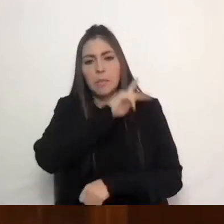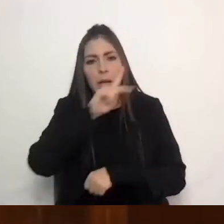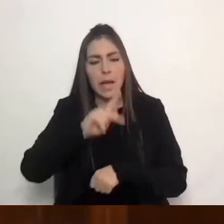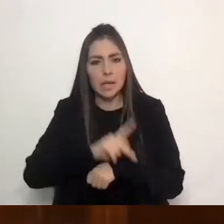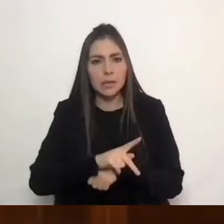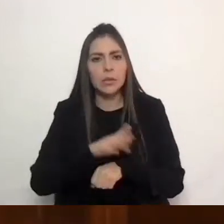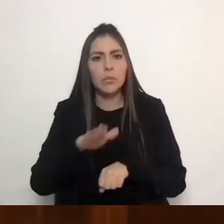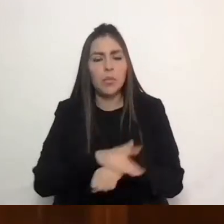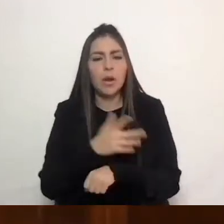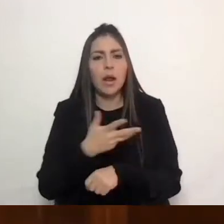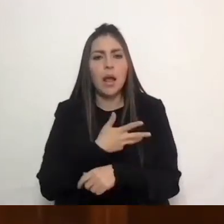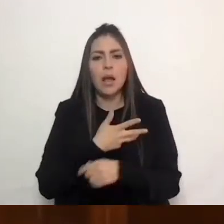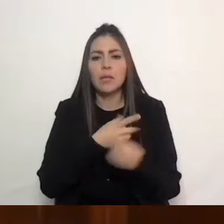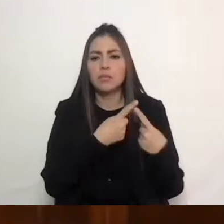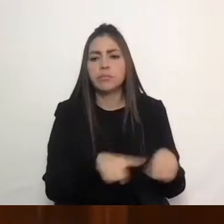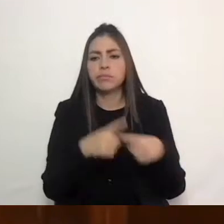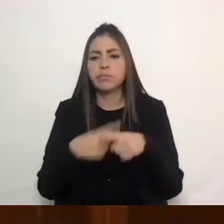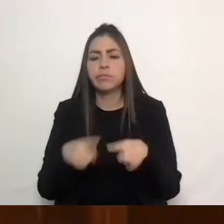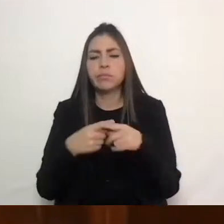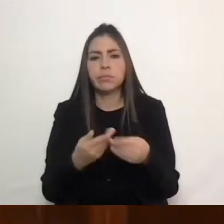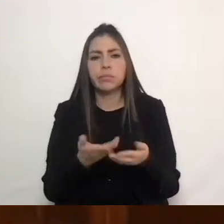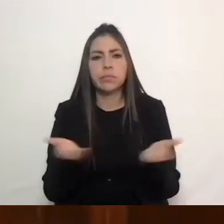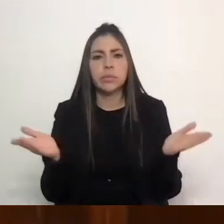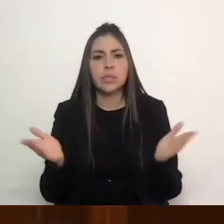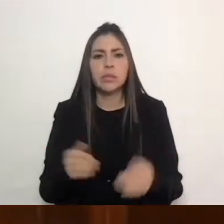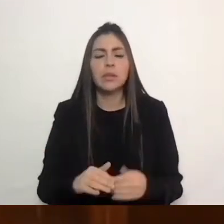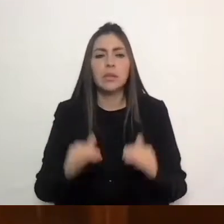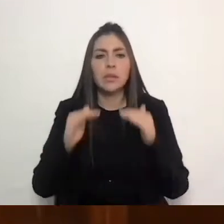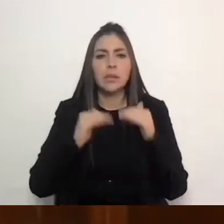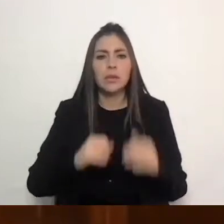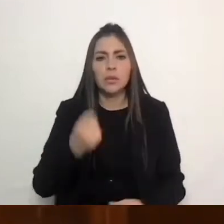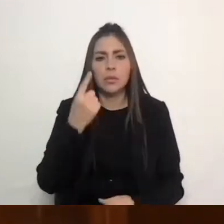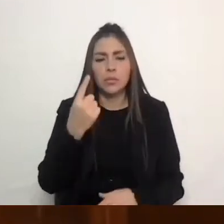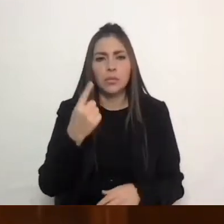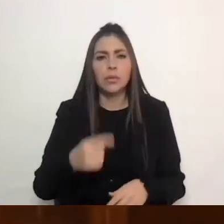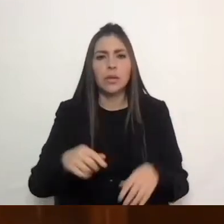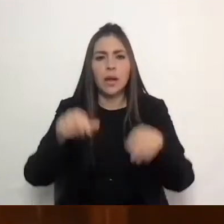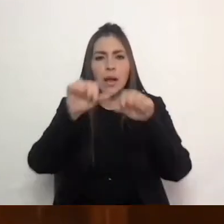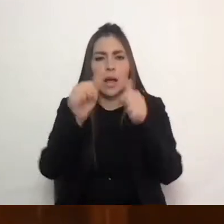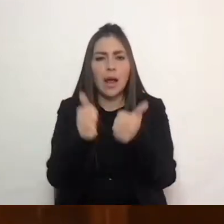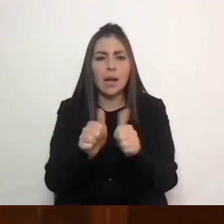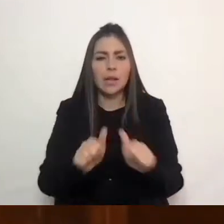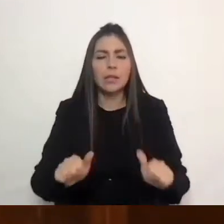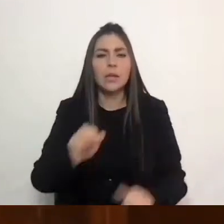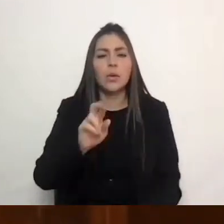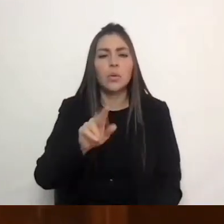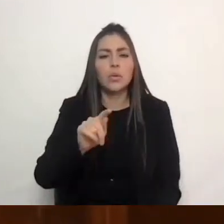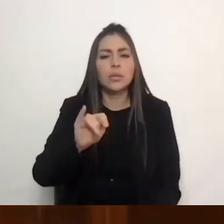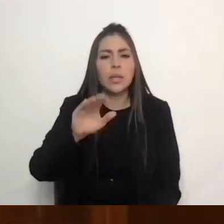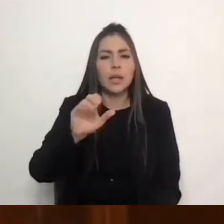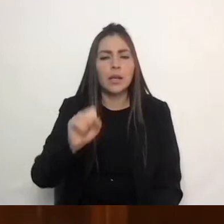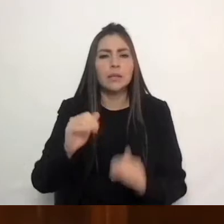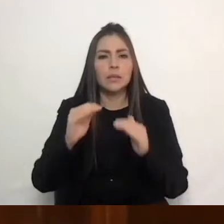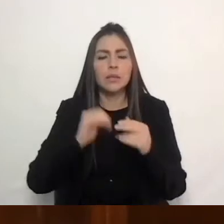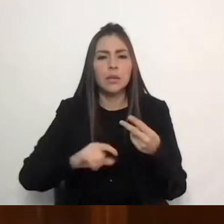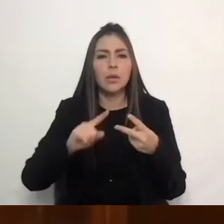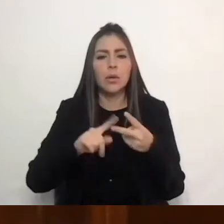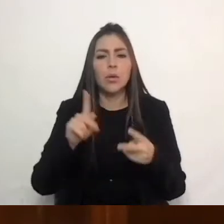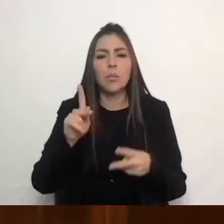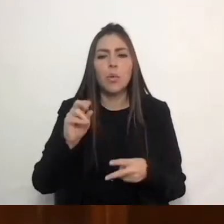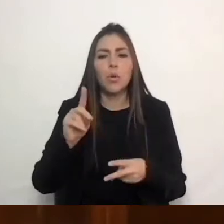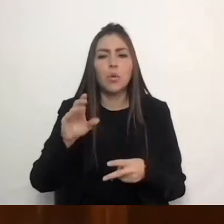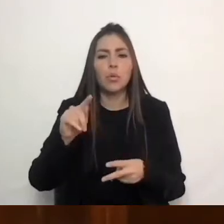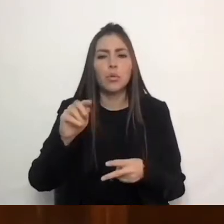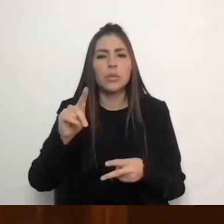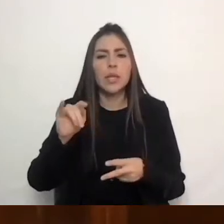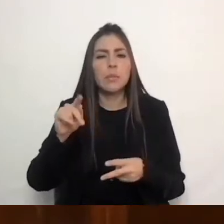de, inciso 1, artesanías rústicas, 2, productos típicos, 3,